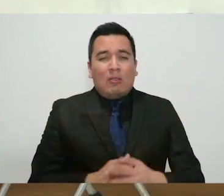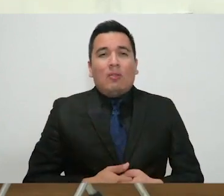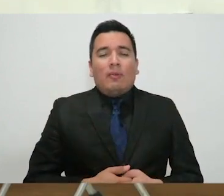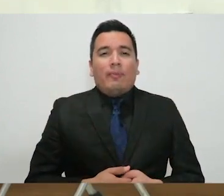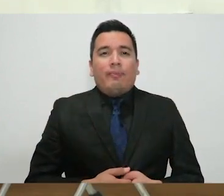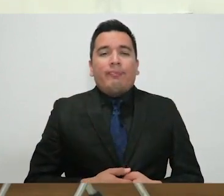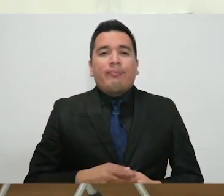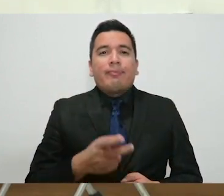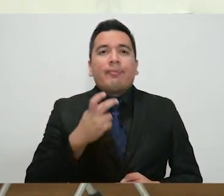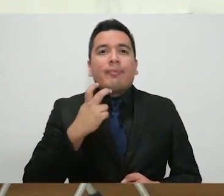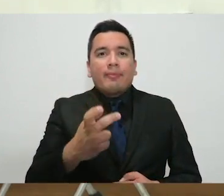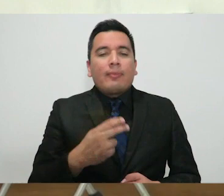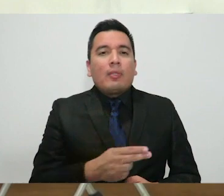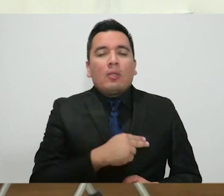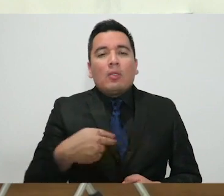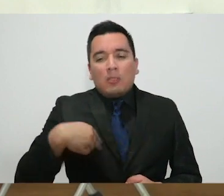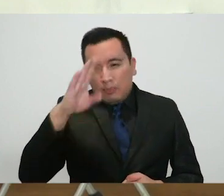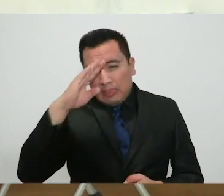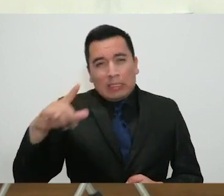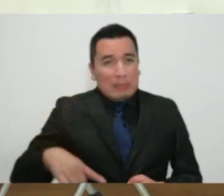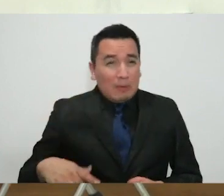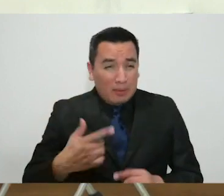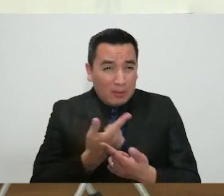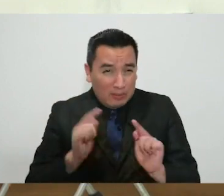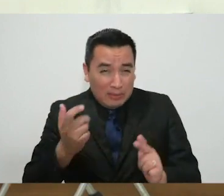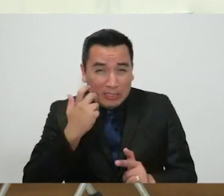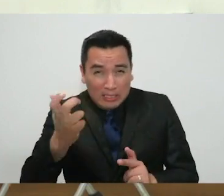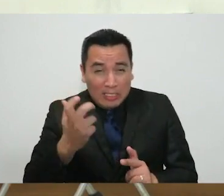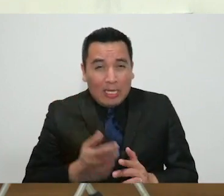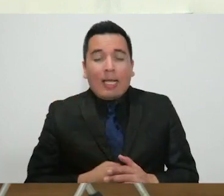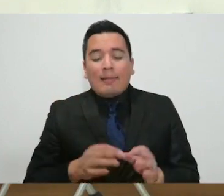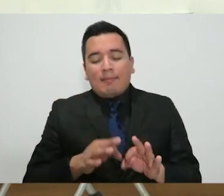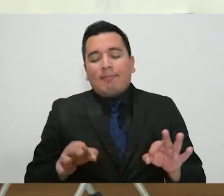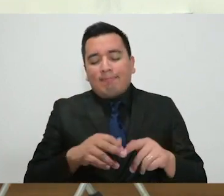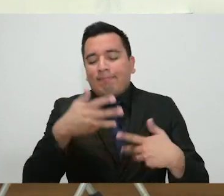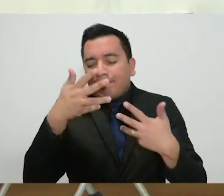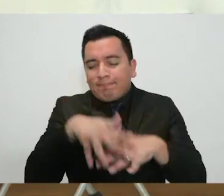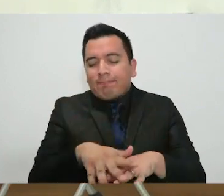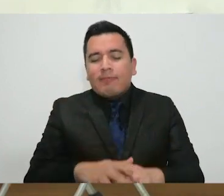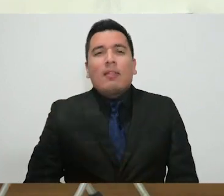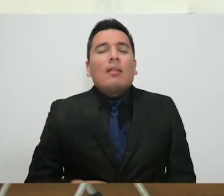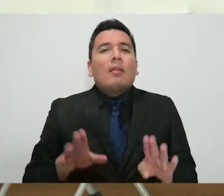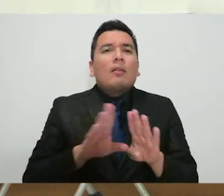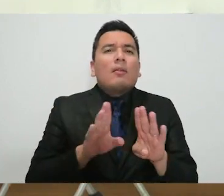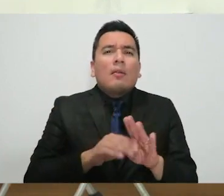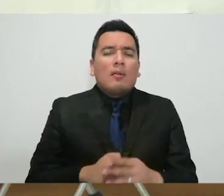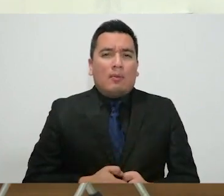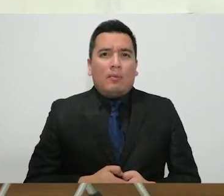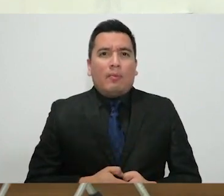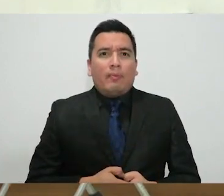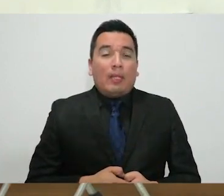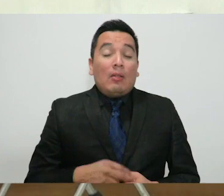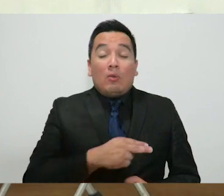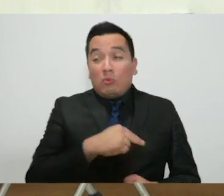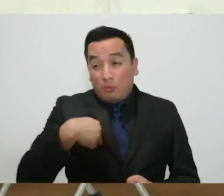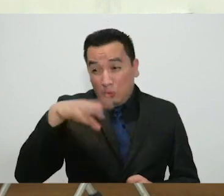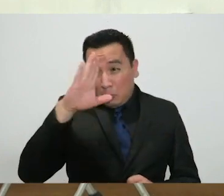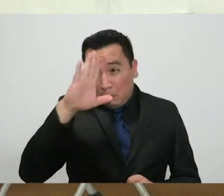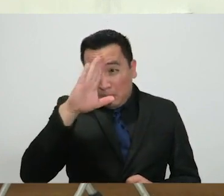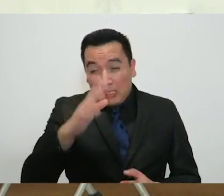elementos. Y en ese sentido, la Agenda Democrática Incluyente lo que nos invita es a ver esas